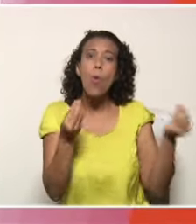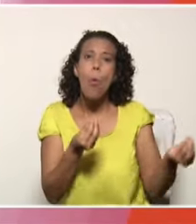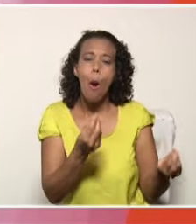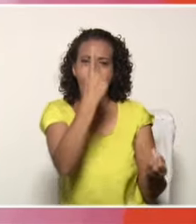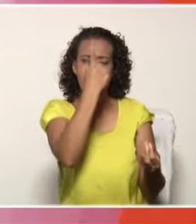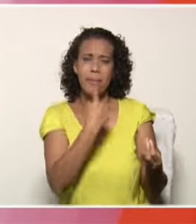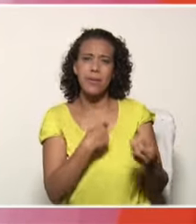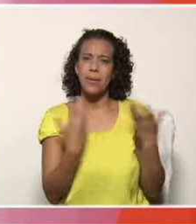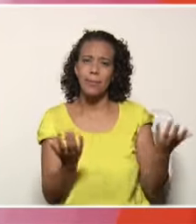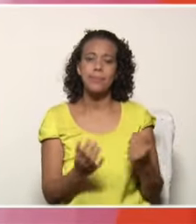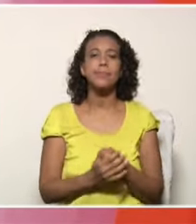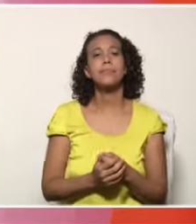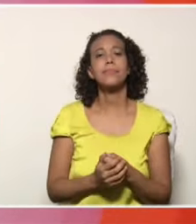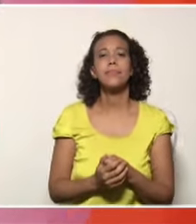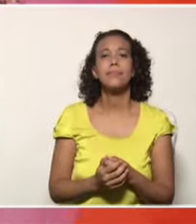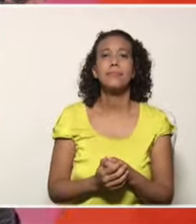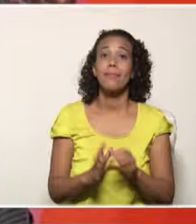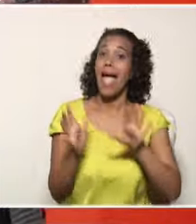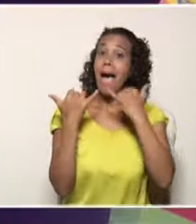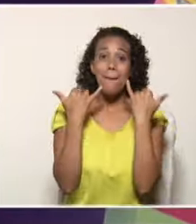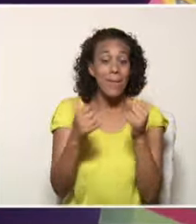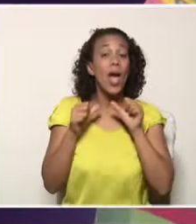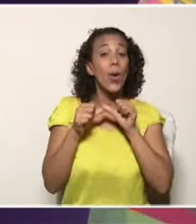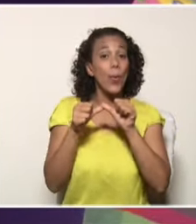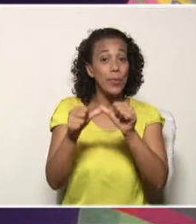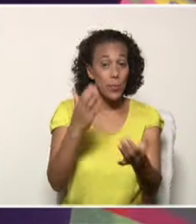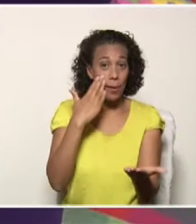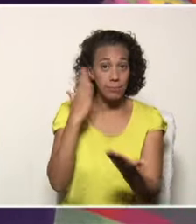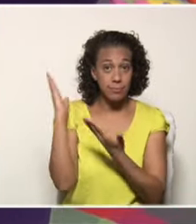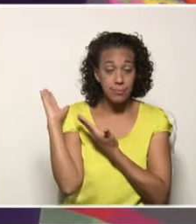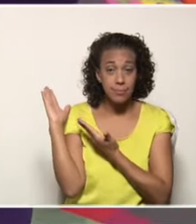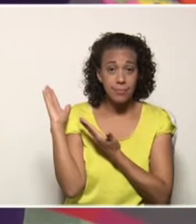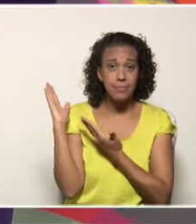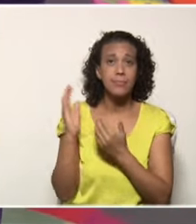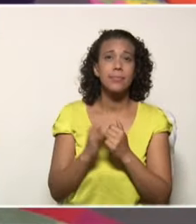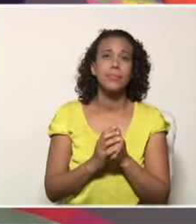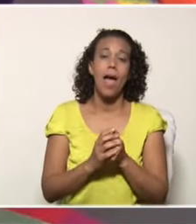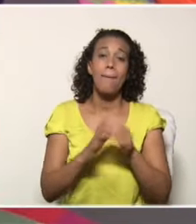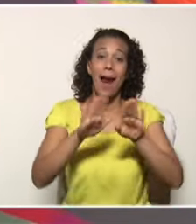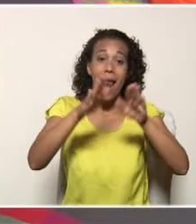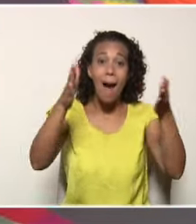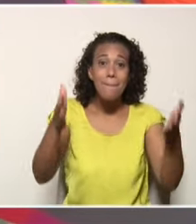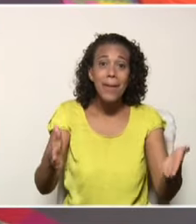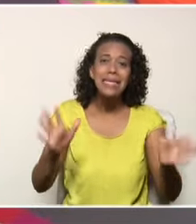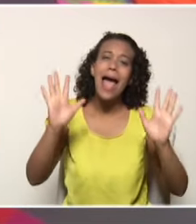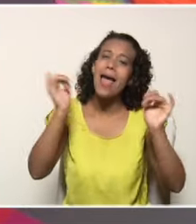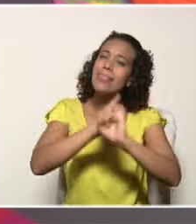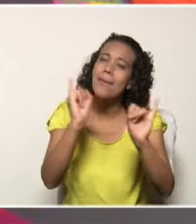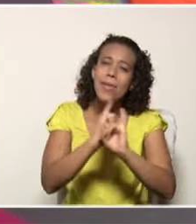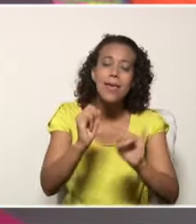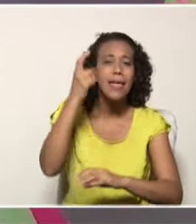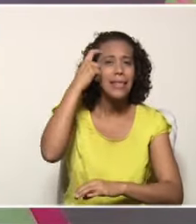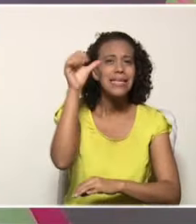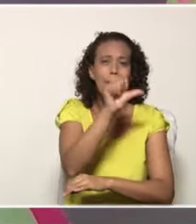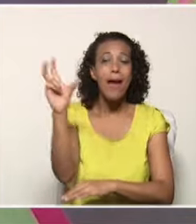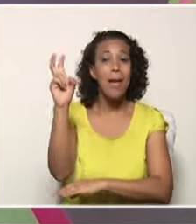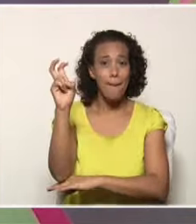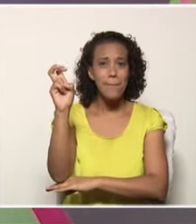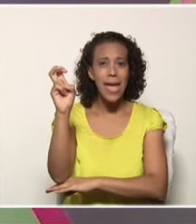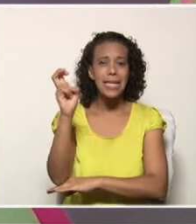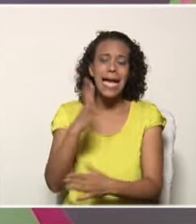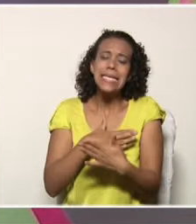físicas. Bien, voy a continuar para acá, para la mesa, para despedirme por esta semana.